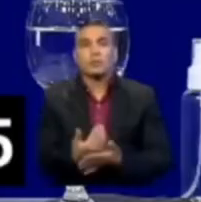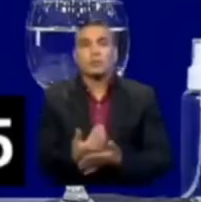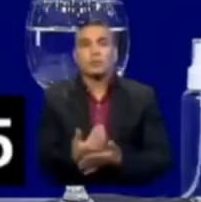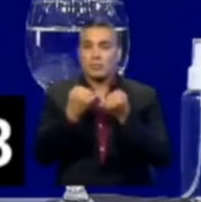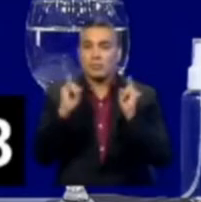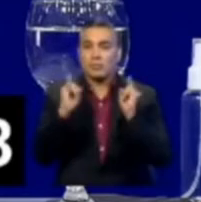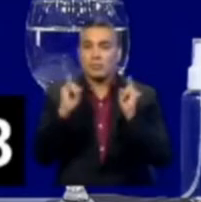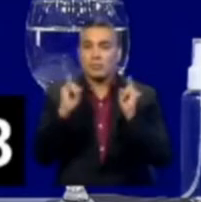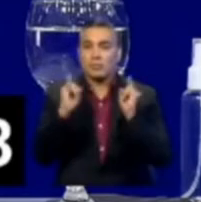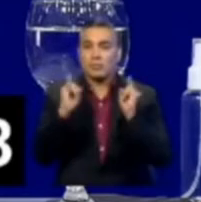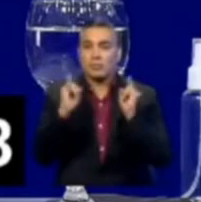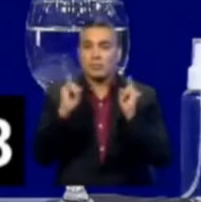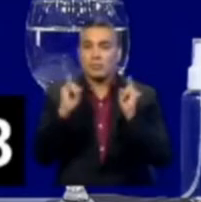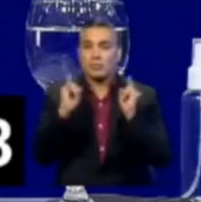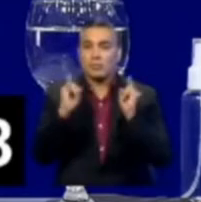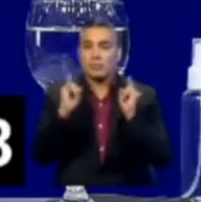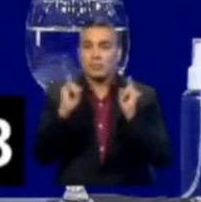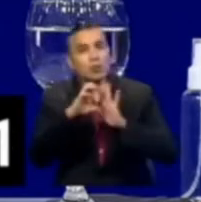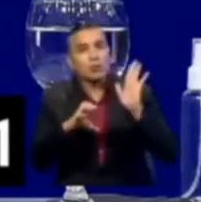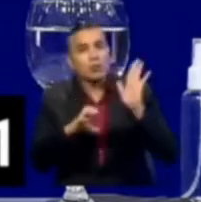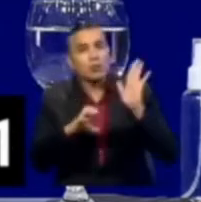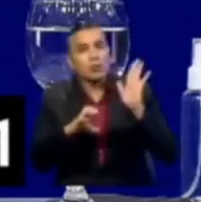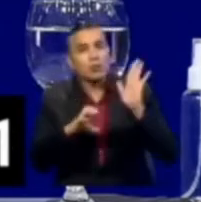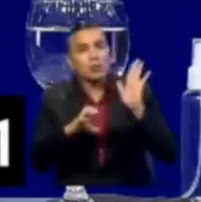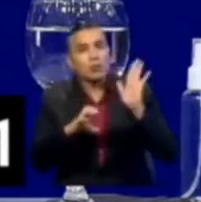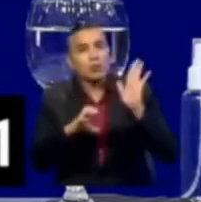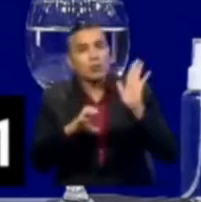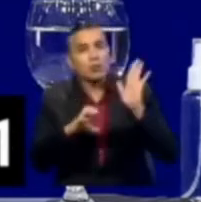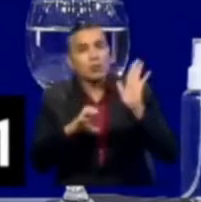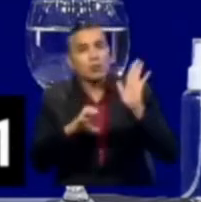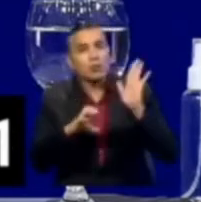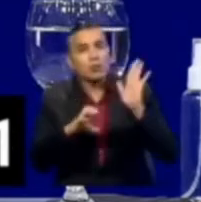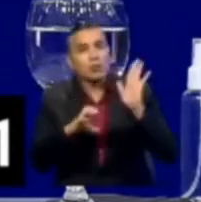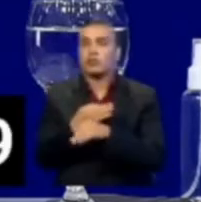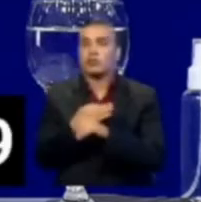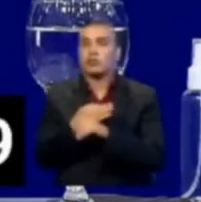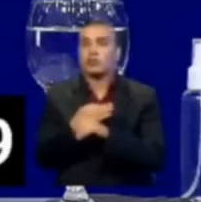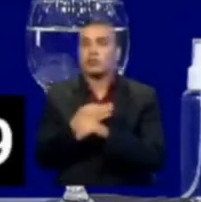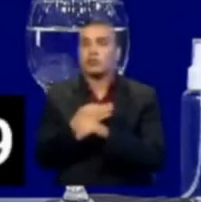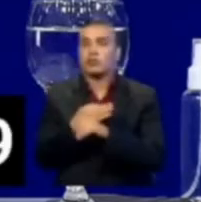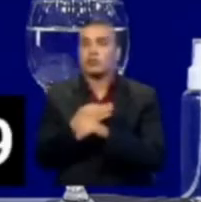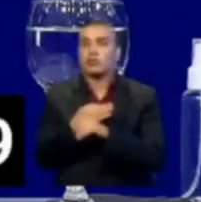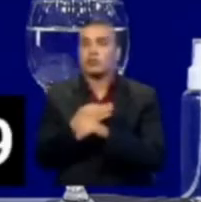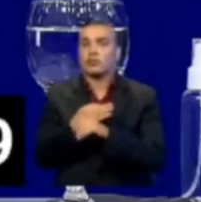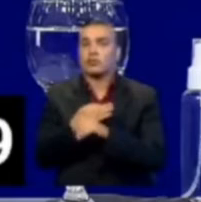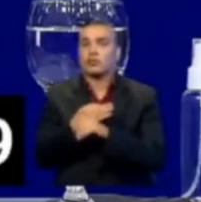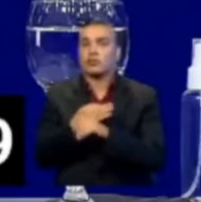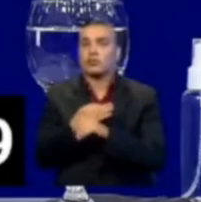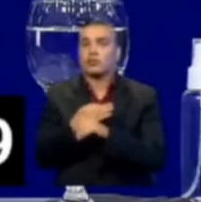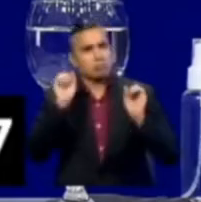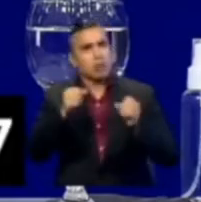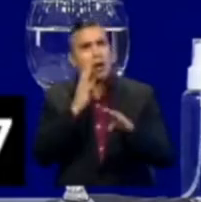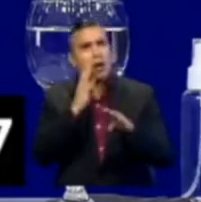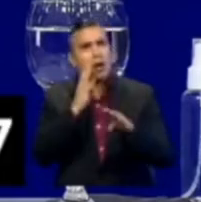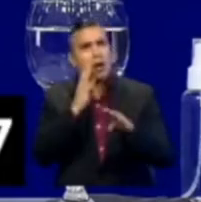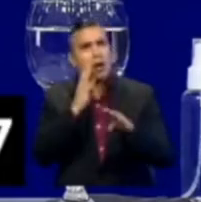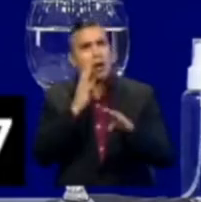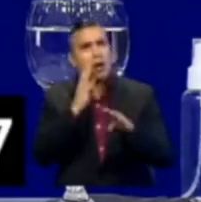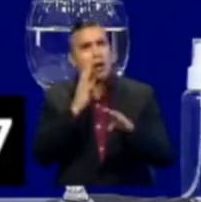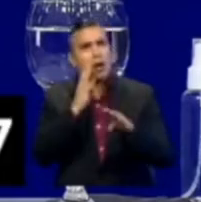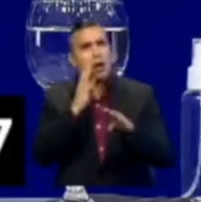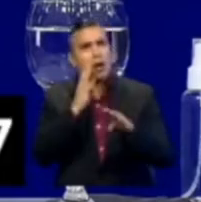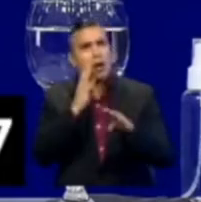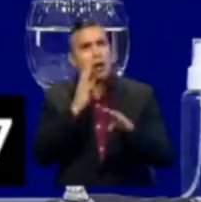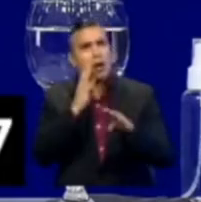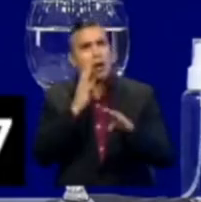de poderes cuando la Constitución la define como independencia de funciones. Claro que podemos hablar de independencia de funciones, la